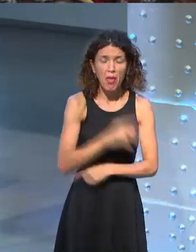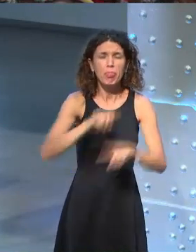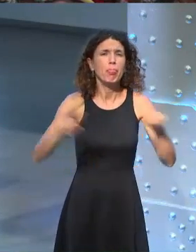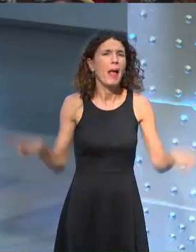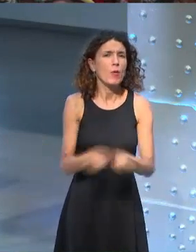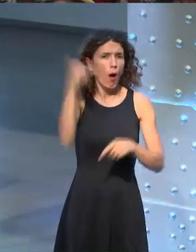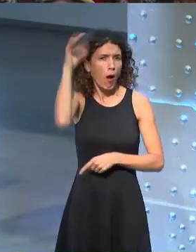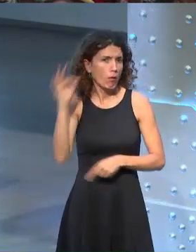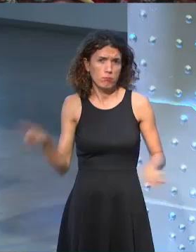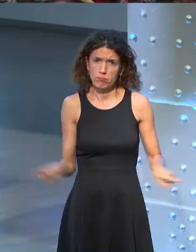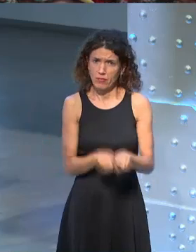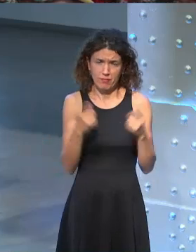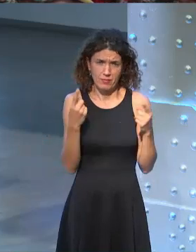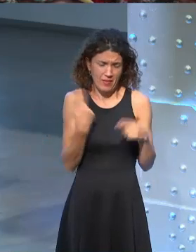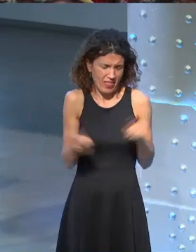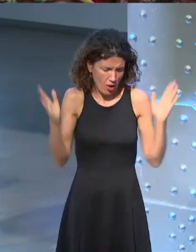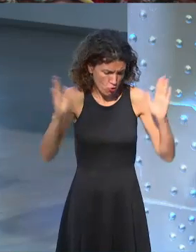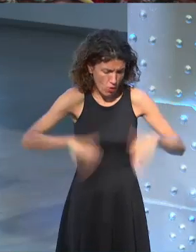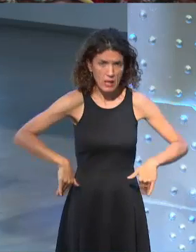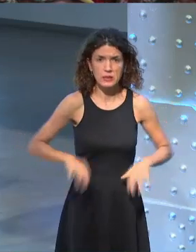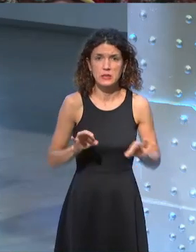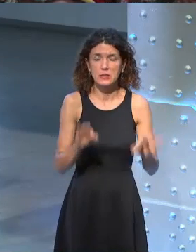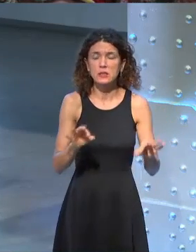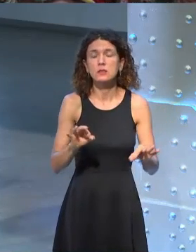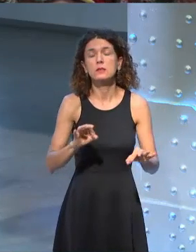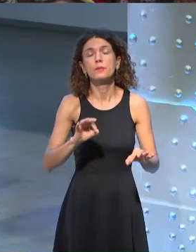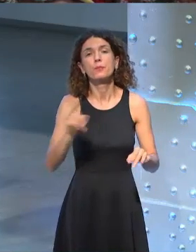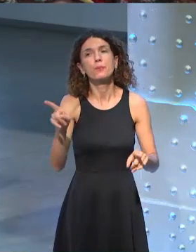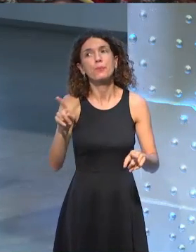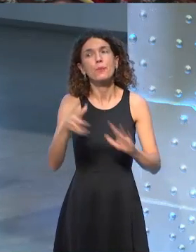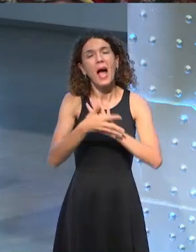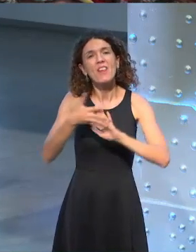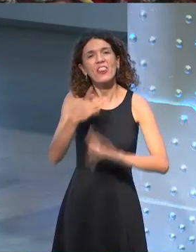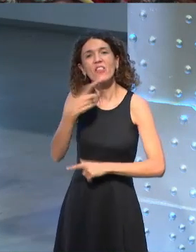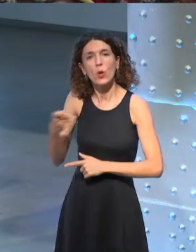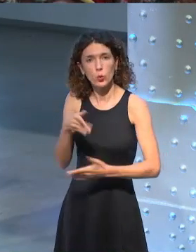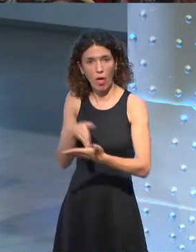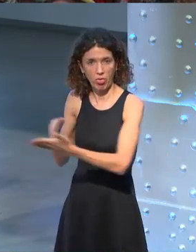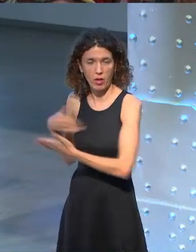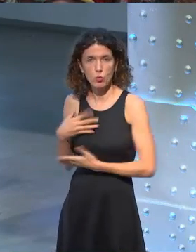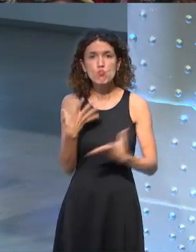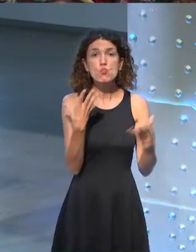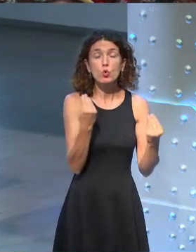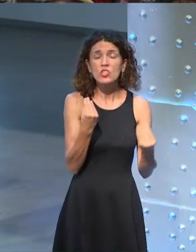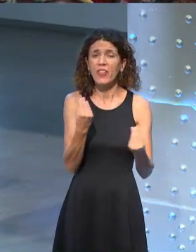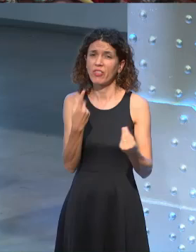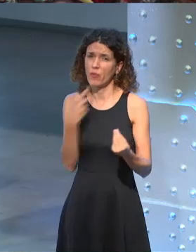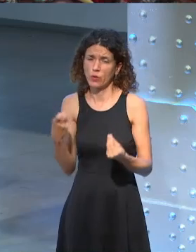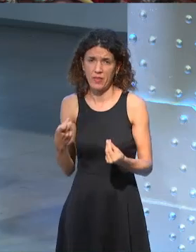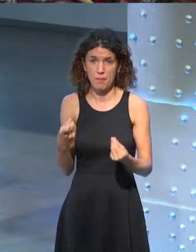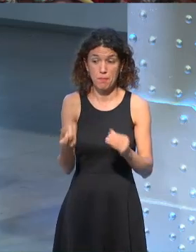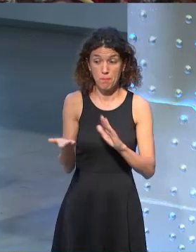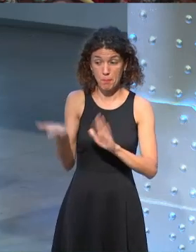género, no existe ninguna diferencia. Pero después las dificultades. Yo me he encontrado muchas más dificultades